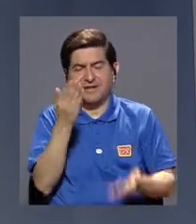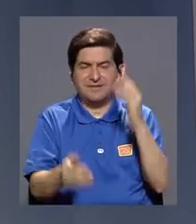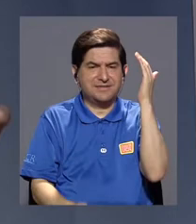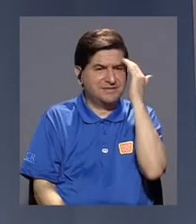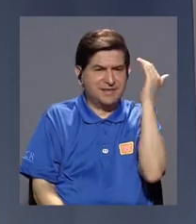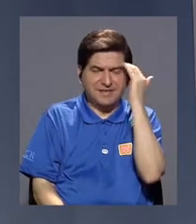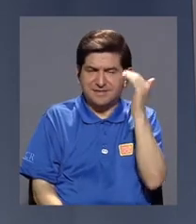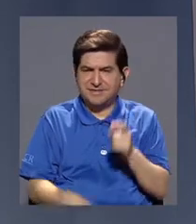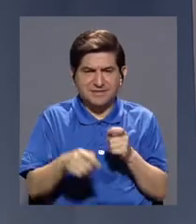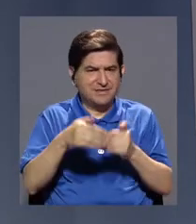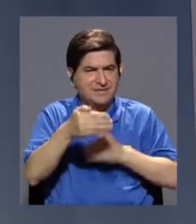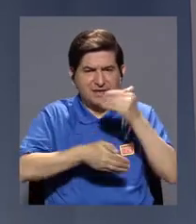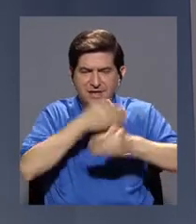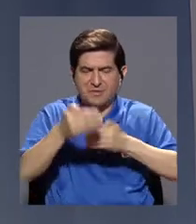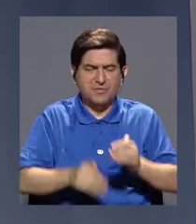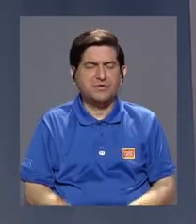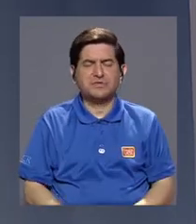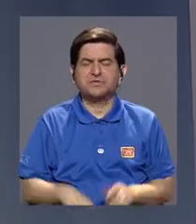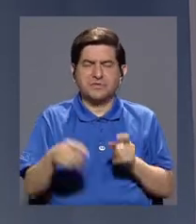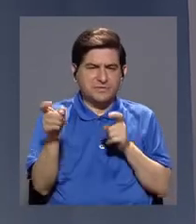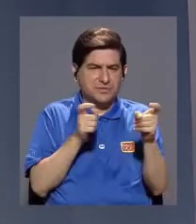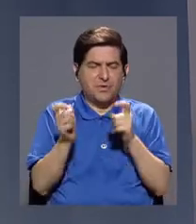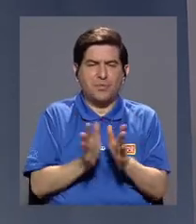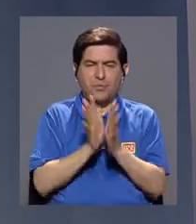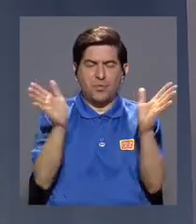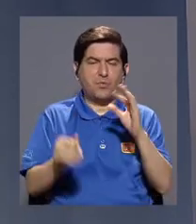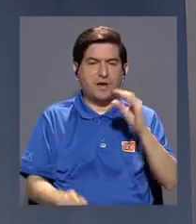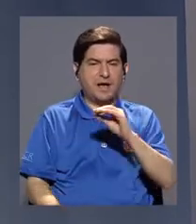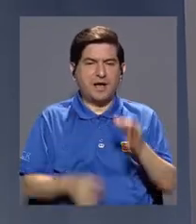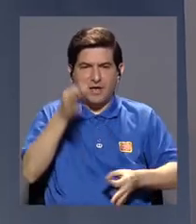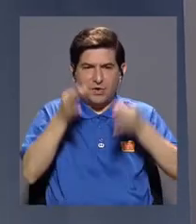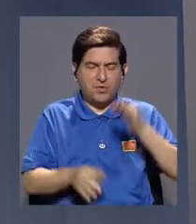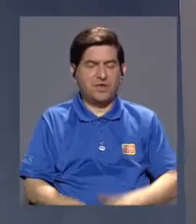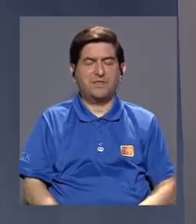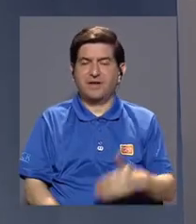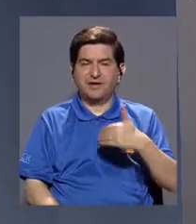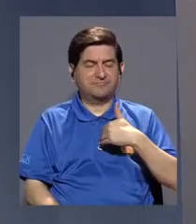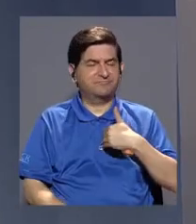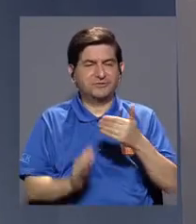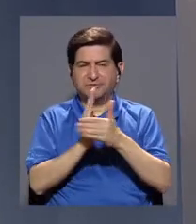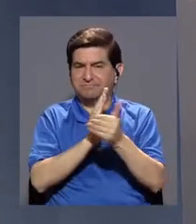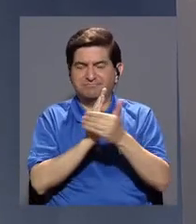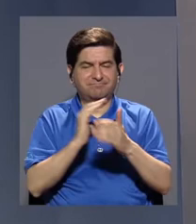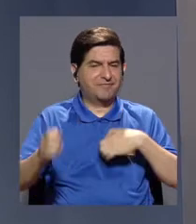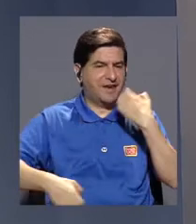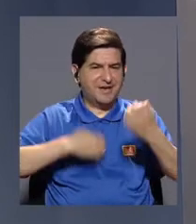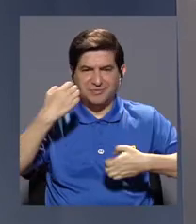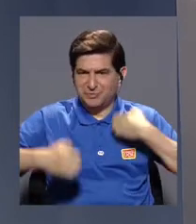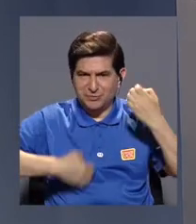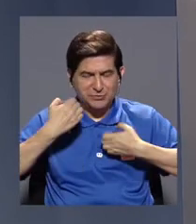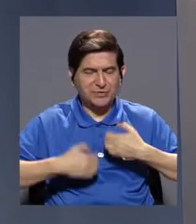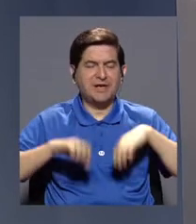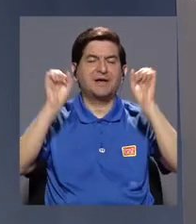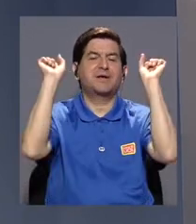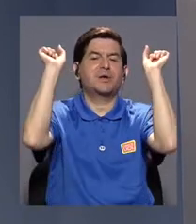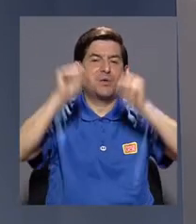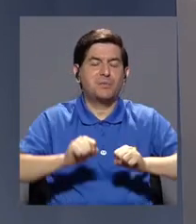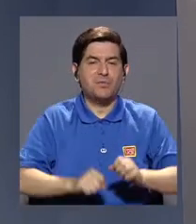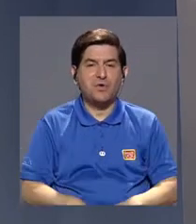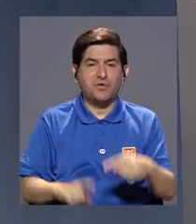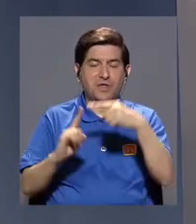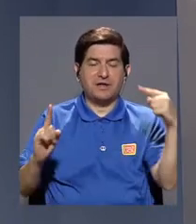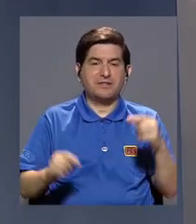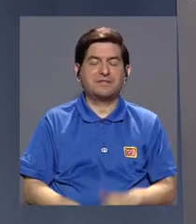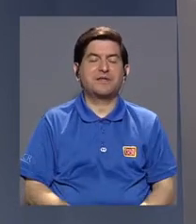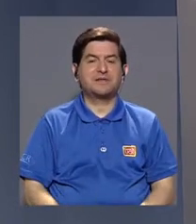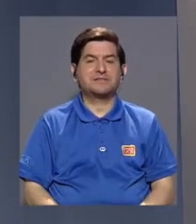de conocimiento de la administración pública y de la jurídica, sino con una incapacidad total emocional para poder hacer